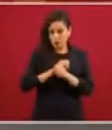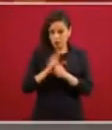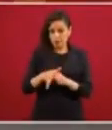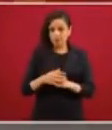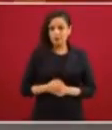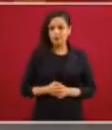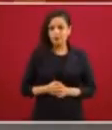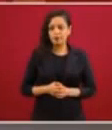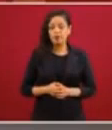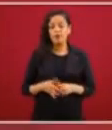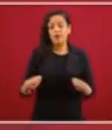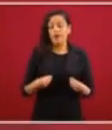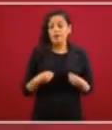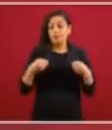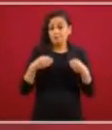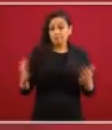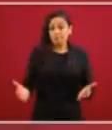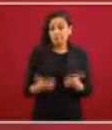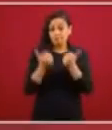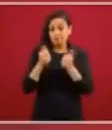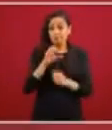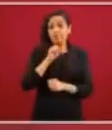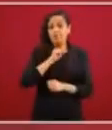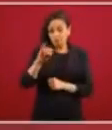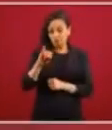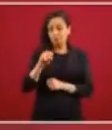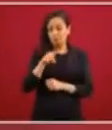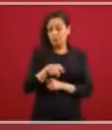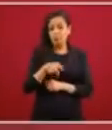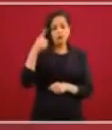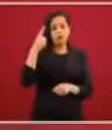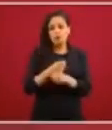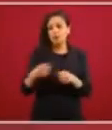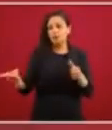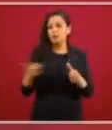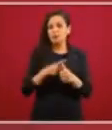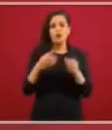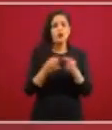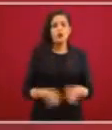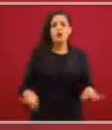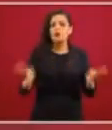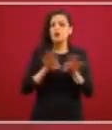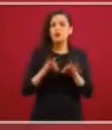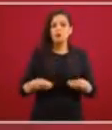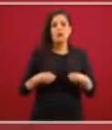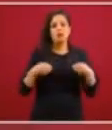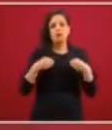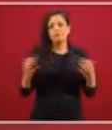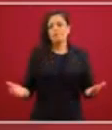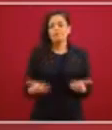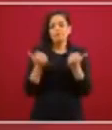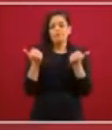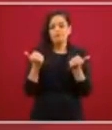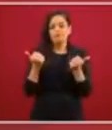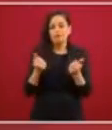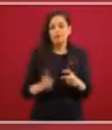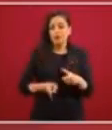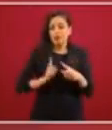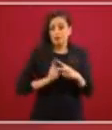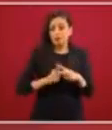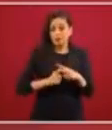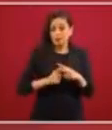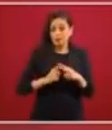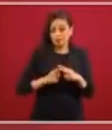meta principal. Y sí, la respuesta es sí, lo podemos hacer precisamente con estos modelos matemáticos que nos